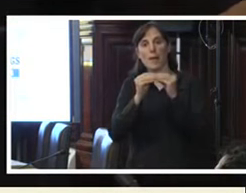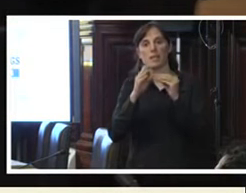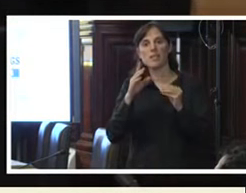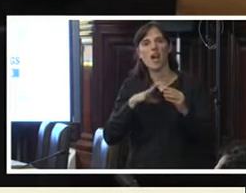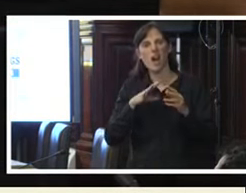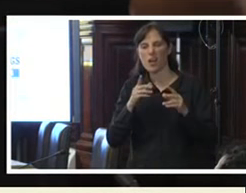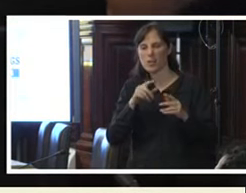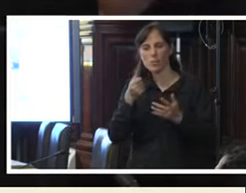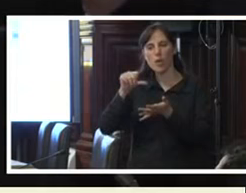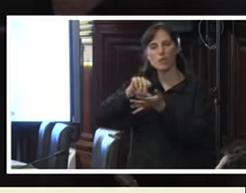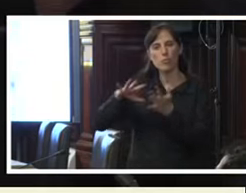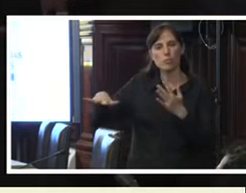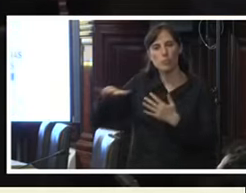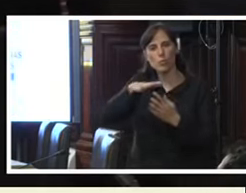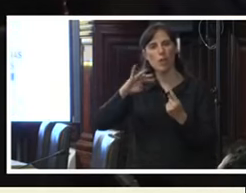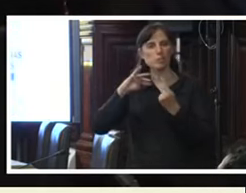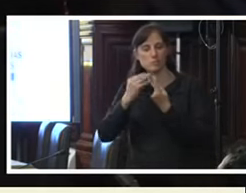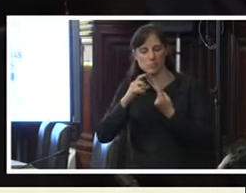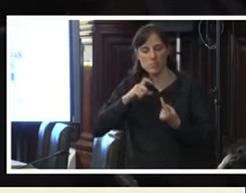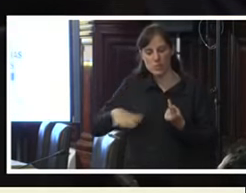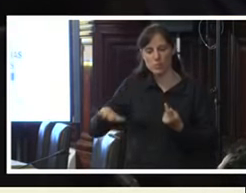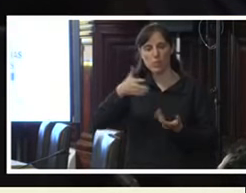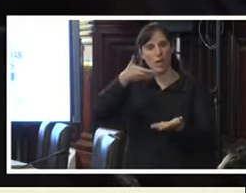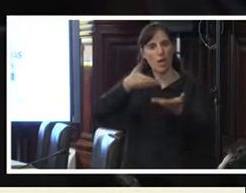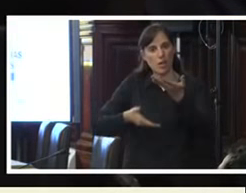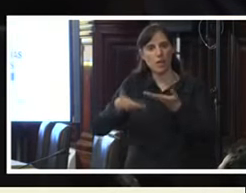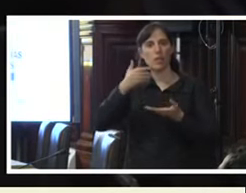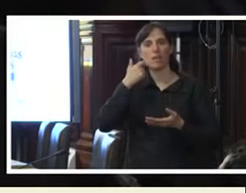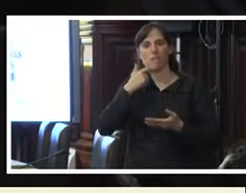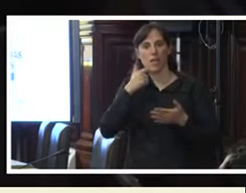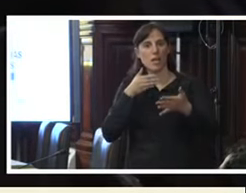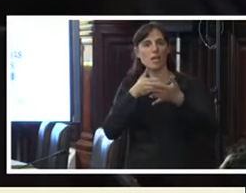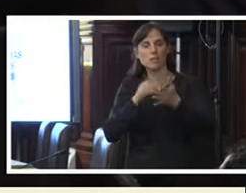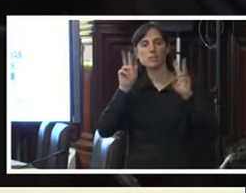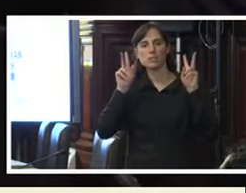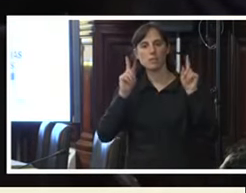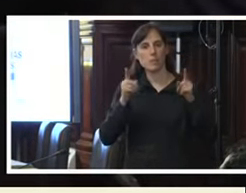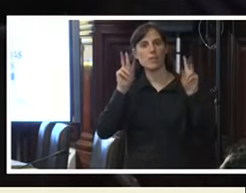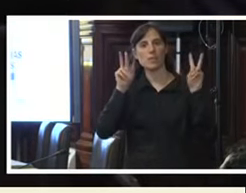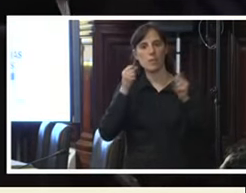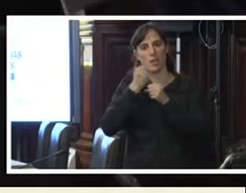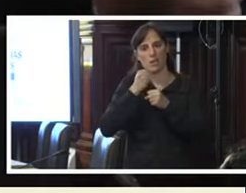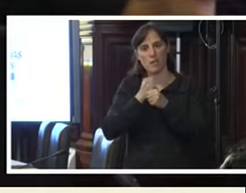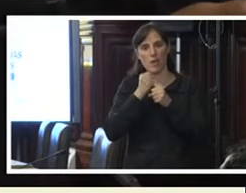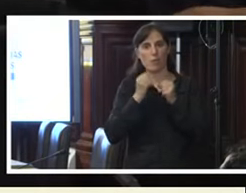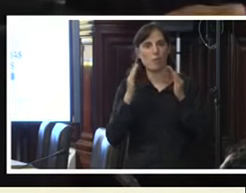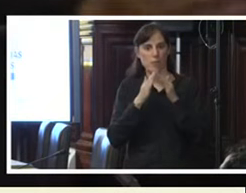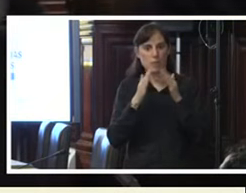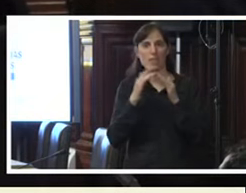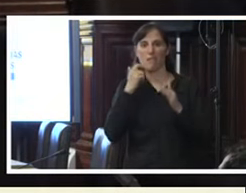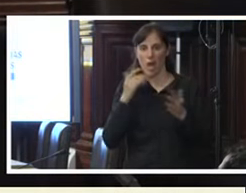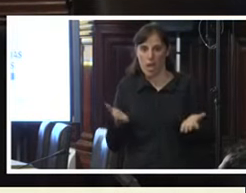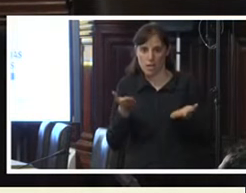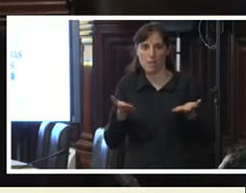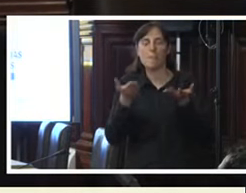espacios de socialización y hellenic y el inequitativo acceso a empleo y vivienda entre muchos otros sobre estas